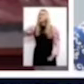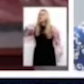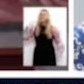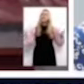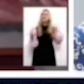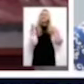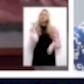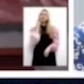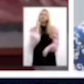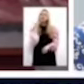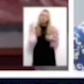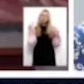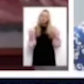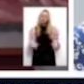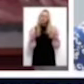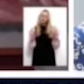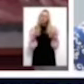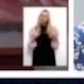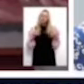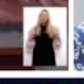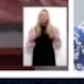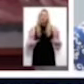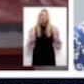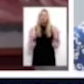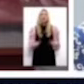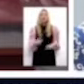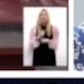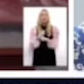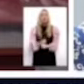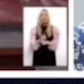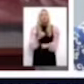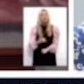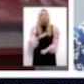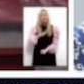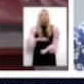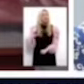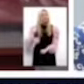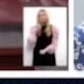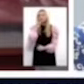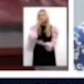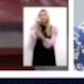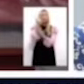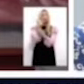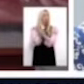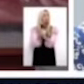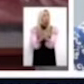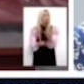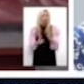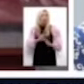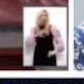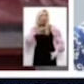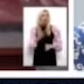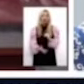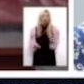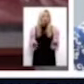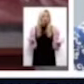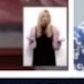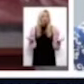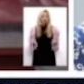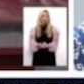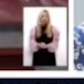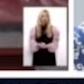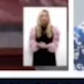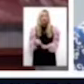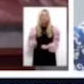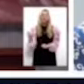Federal. Bueno, el último artículo de todo este cuerpo tan grandote es un